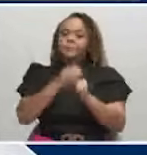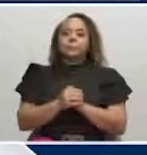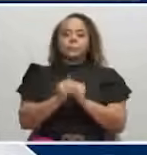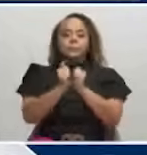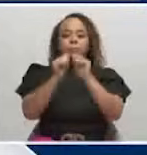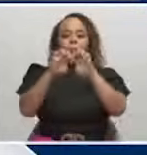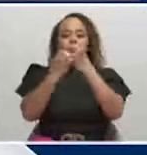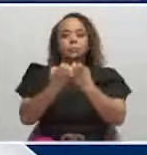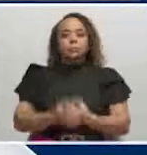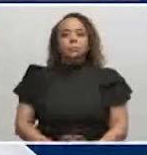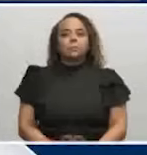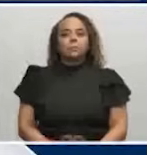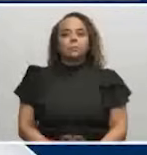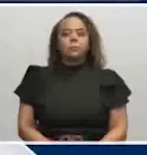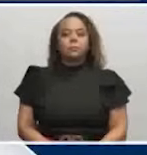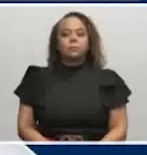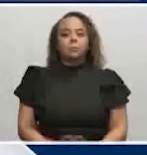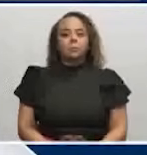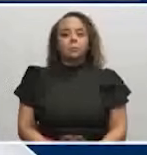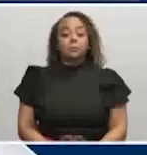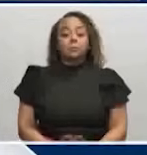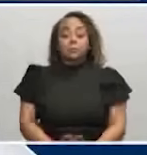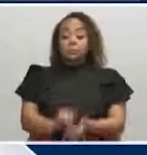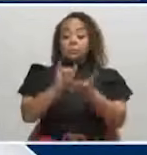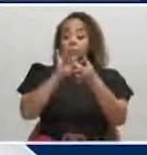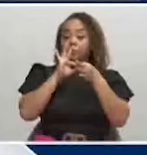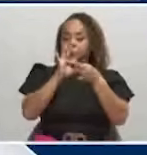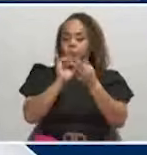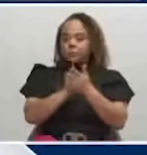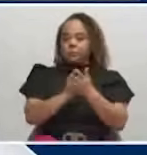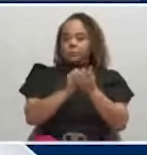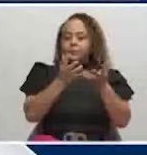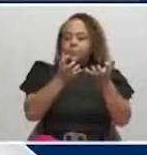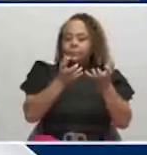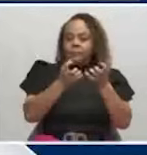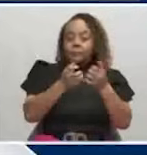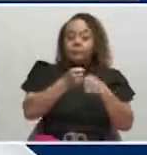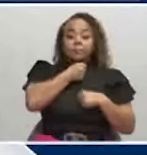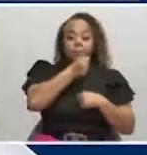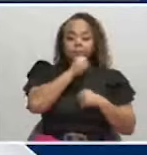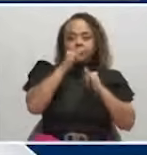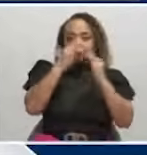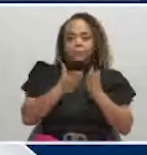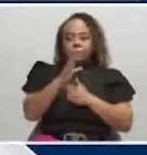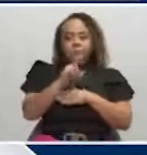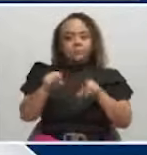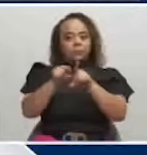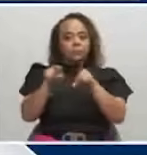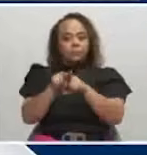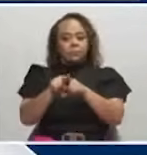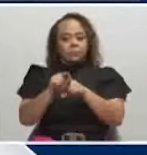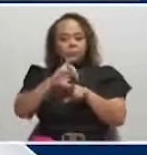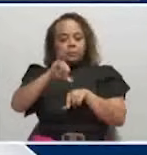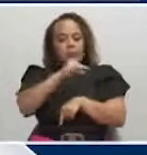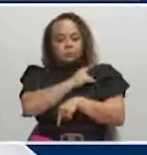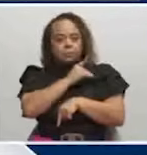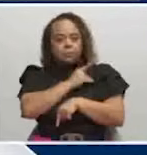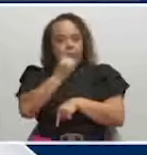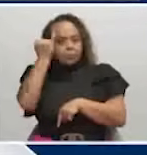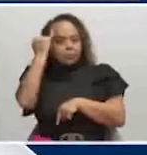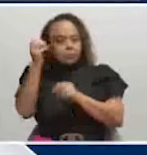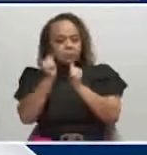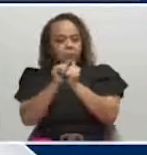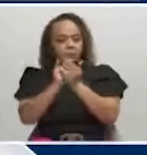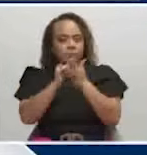con el equipo. Precisamente sobre esas expectativas, prensa, jugadores, incluso la misma directiva está muy ilusionada con